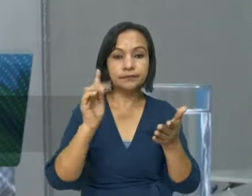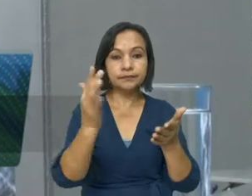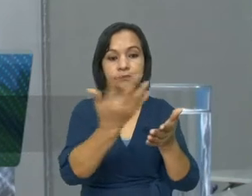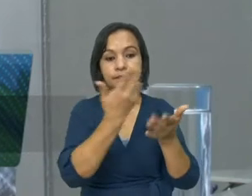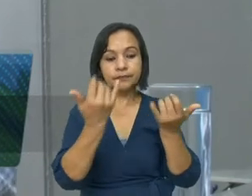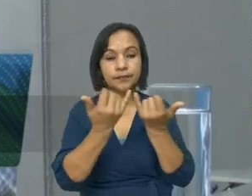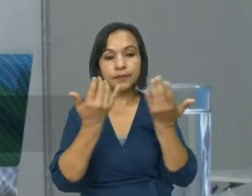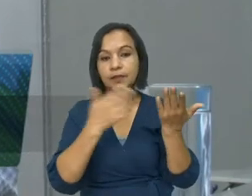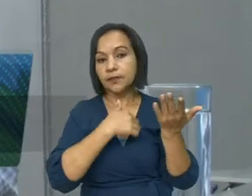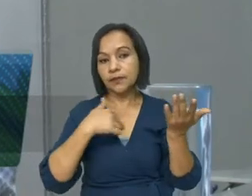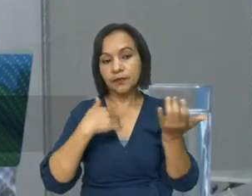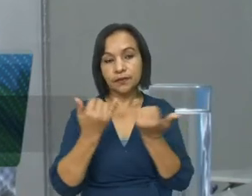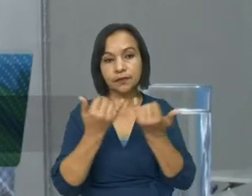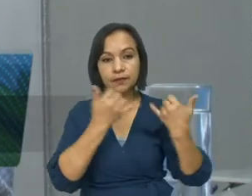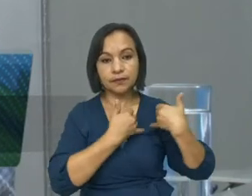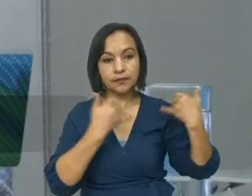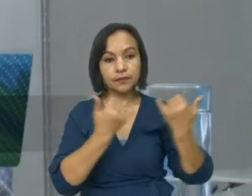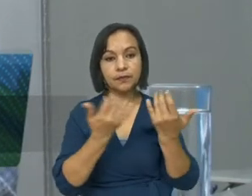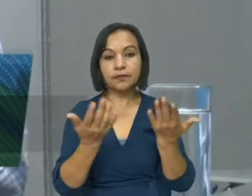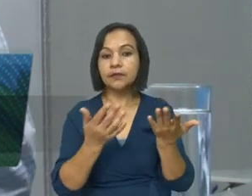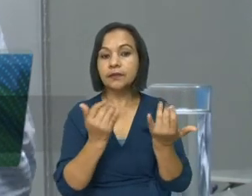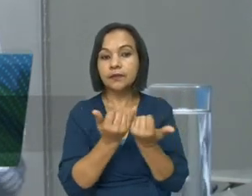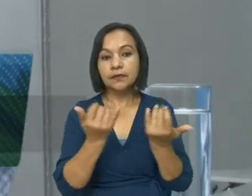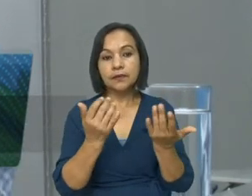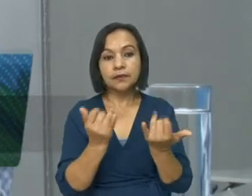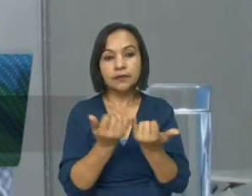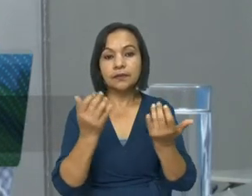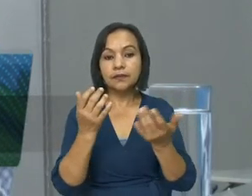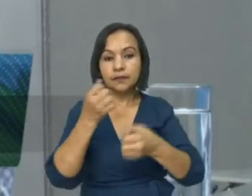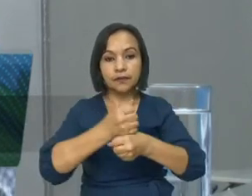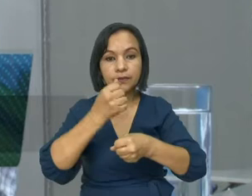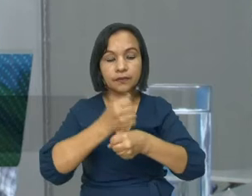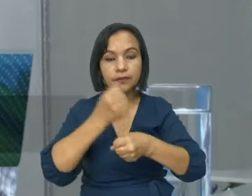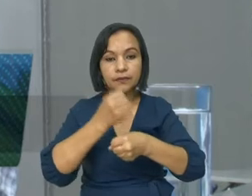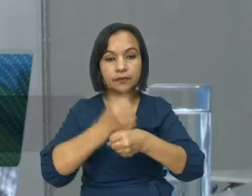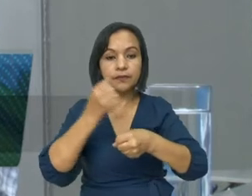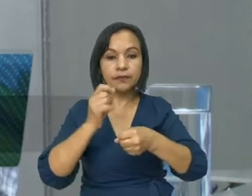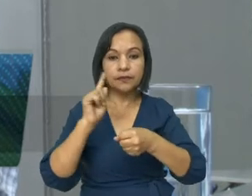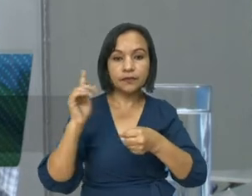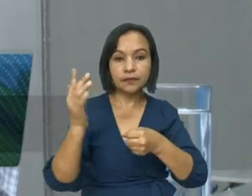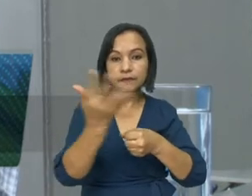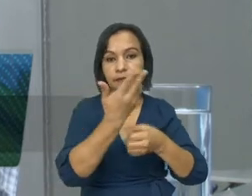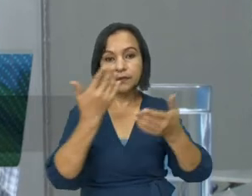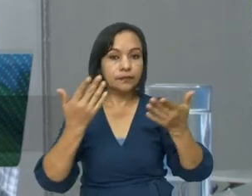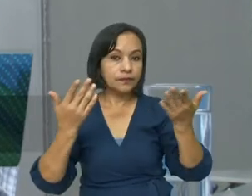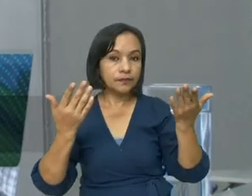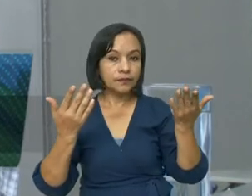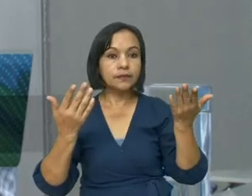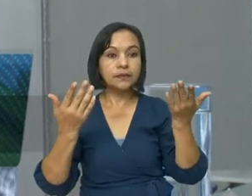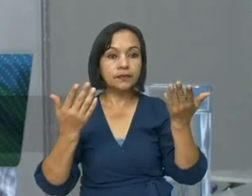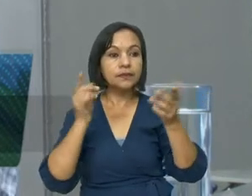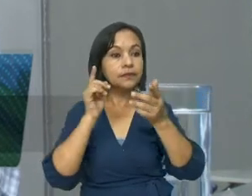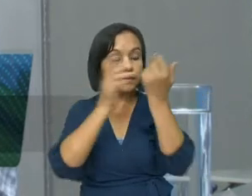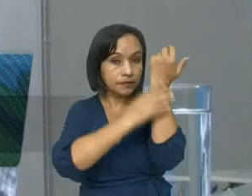las instituciones del Estado, diferentes ejes de trabajo, pero que todos al final nos encontramos para combatir la